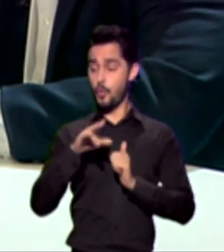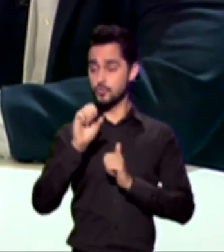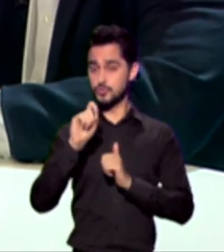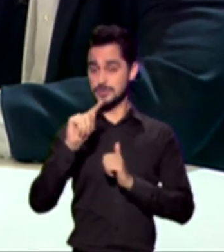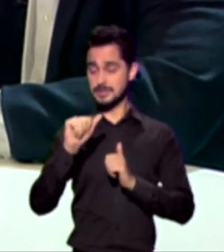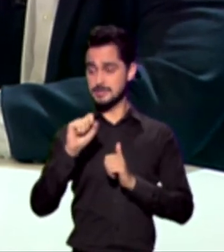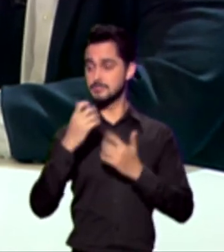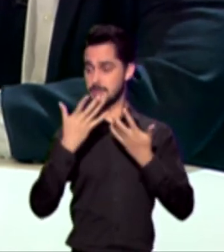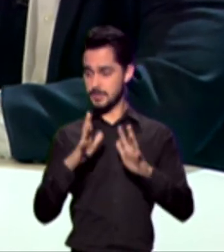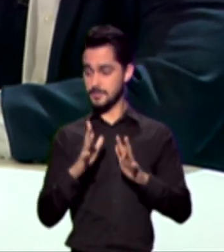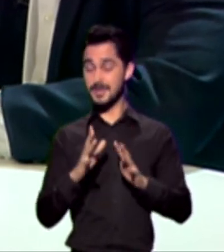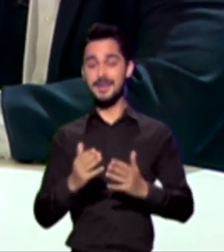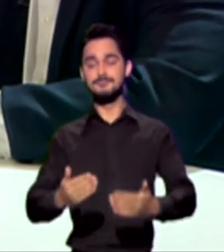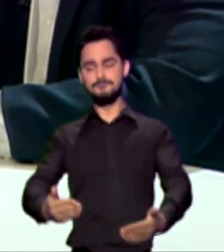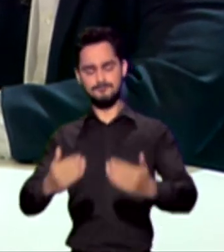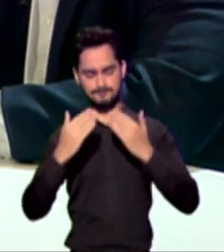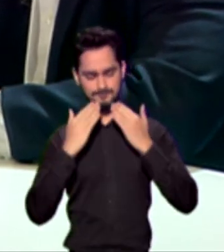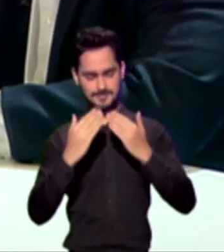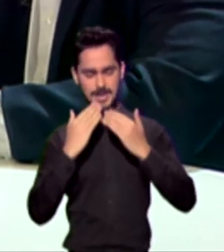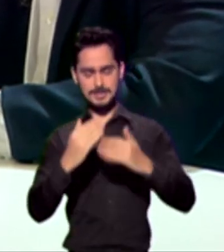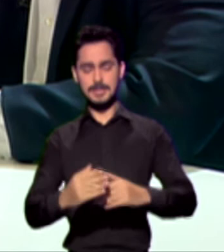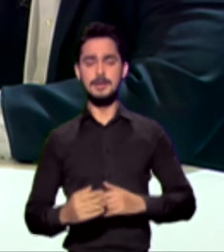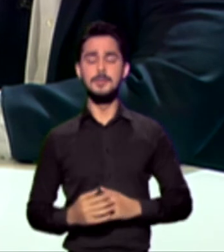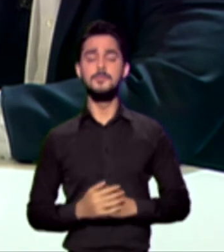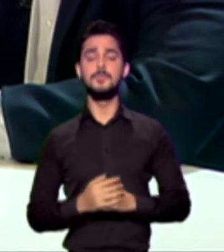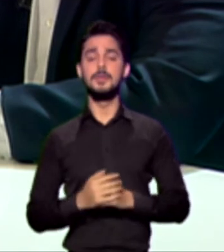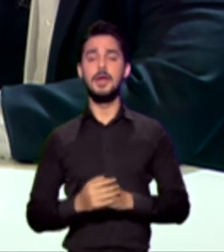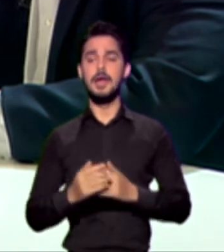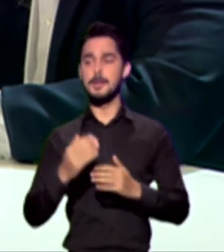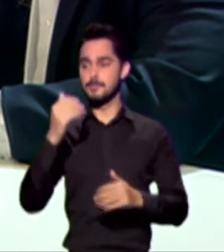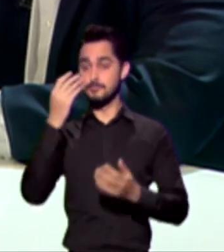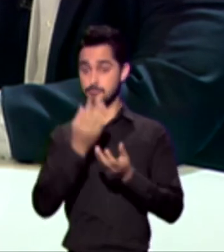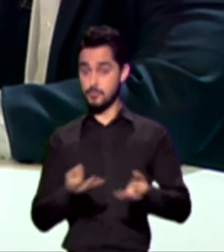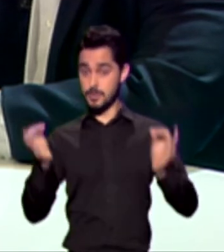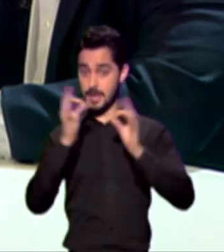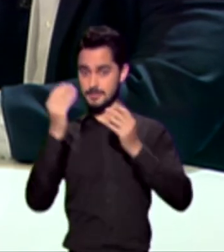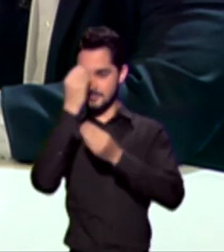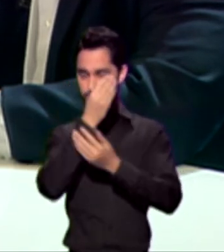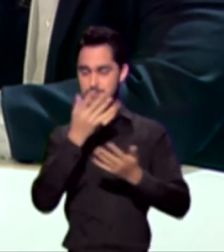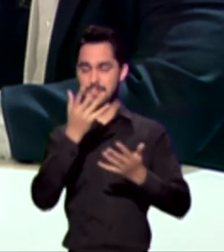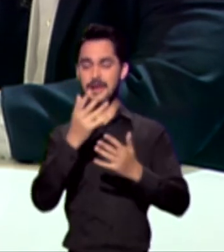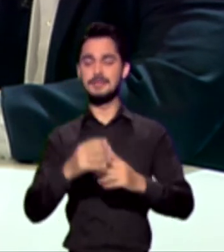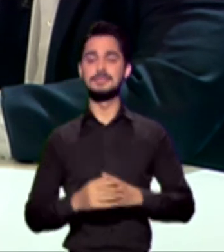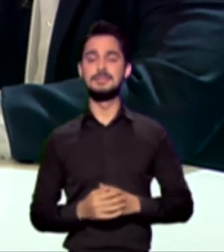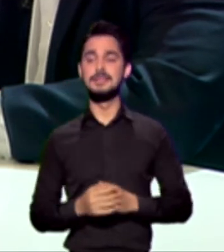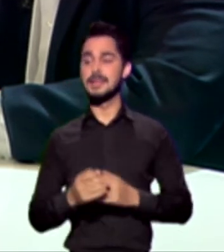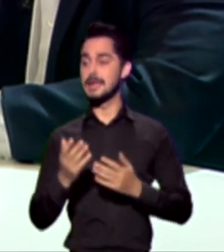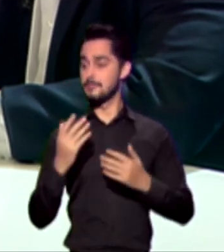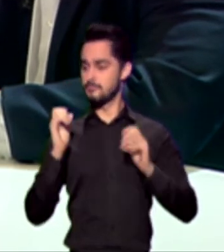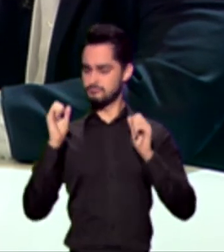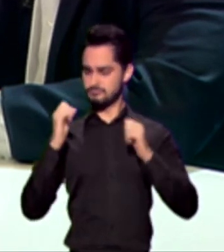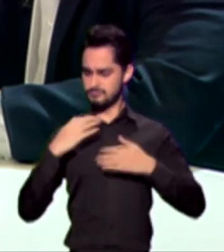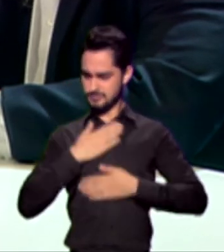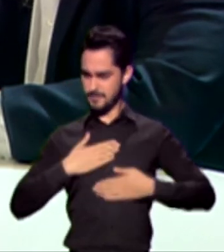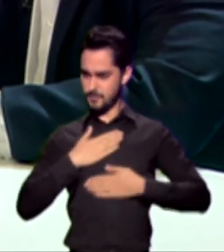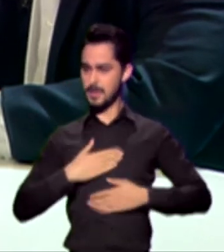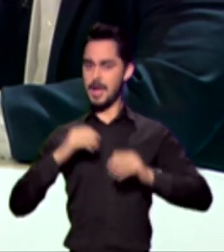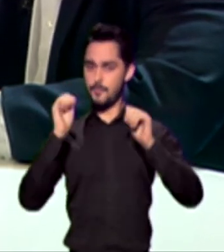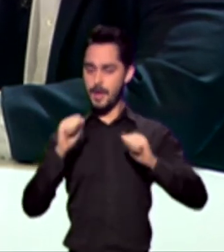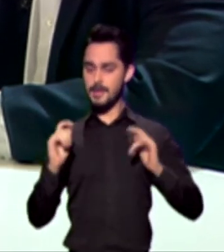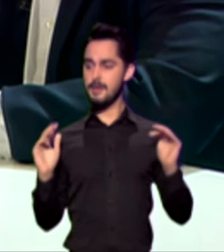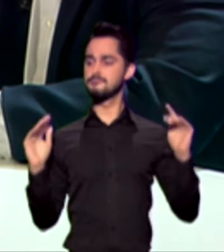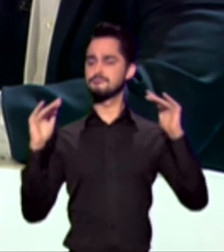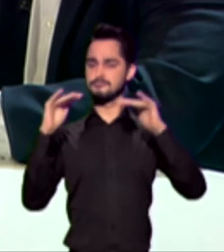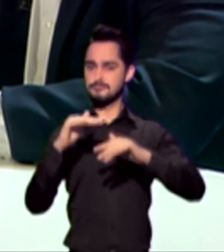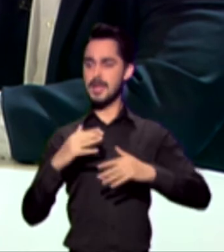por la información, gracias por saber que el público y los atletas y todos los que allí participan y todos los que iremos a disfrutar de esto eventos estarán